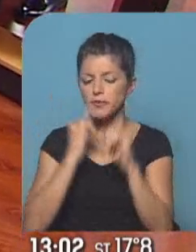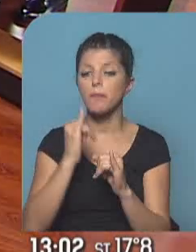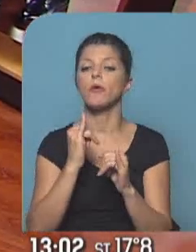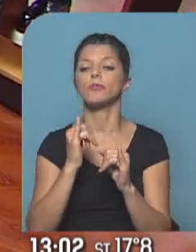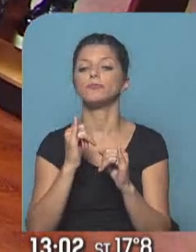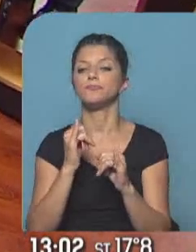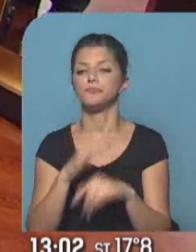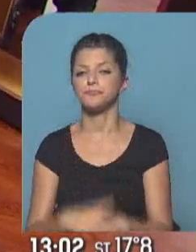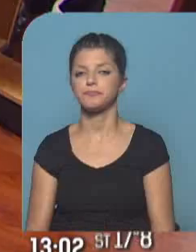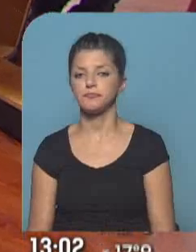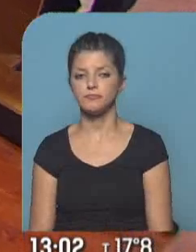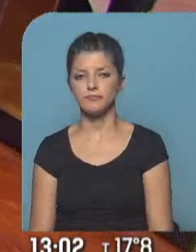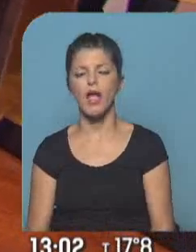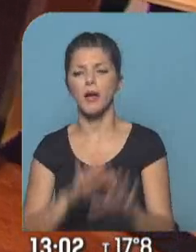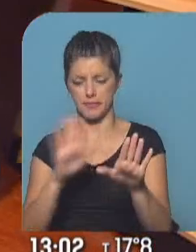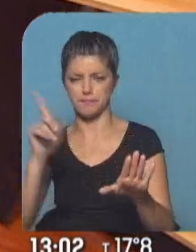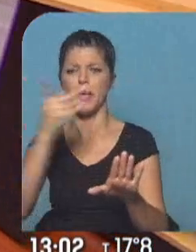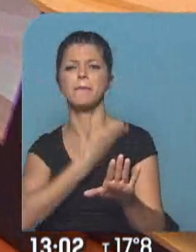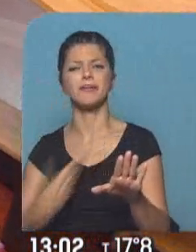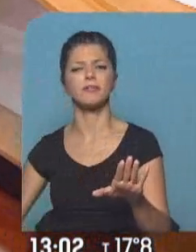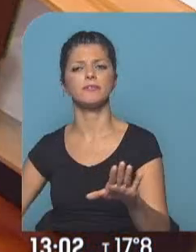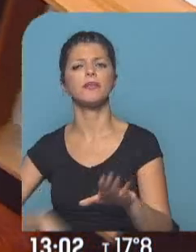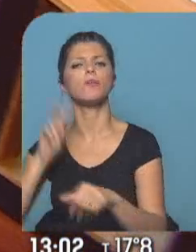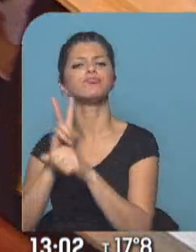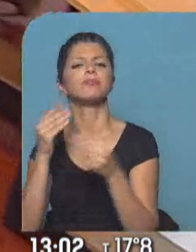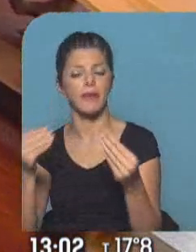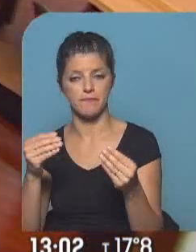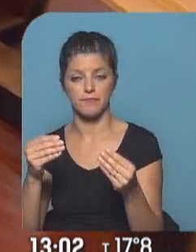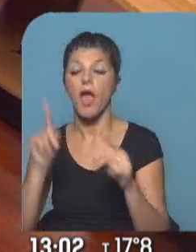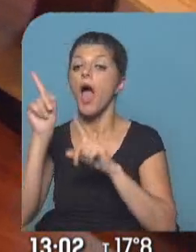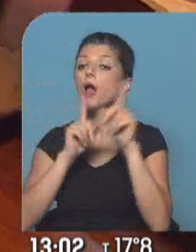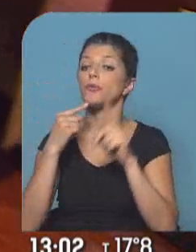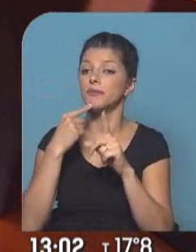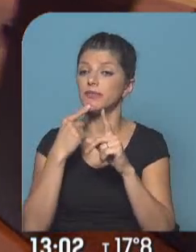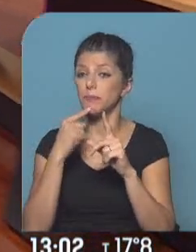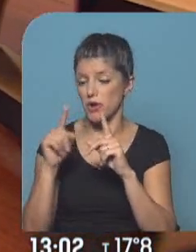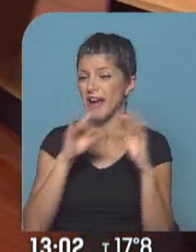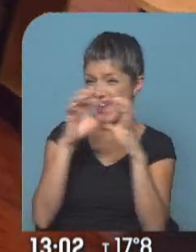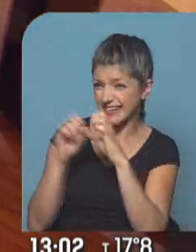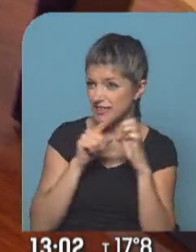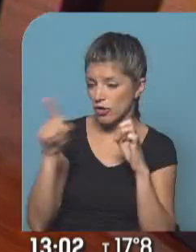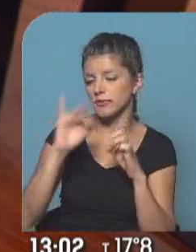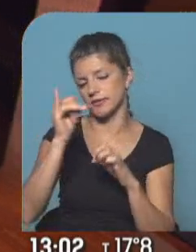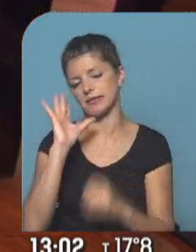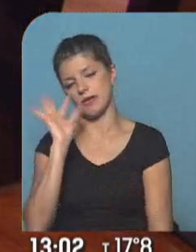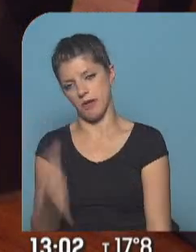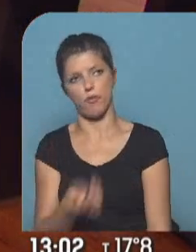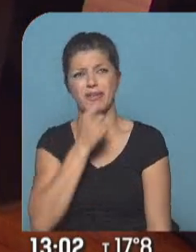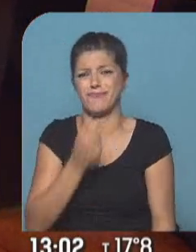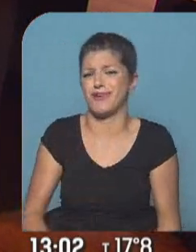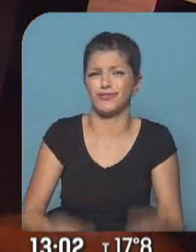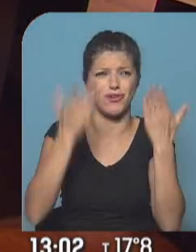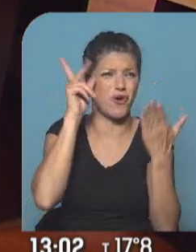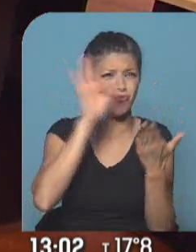Diplomatique, de qué era lo que sostenía Maduro, porque lo que pone en crisis a Maduro se habla hasta por los codos, sabemos, porque con inflación